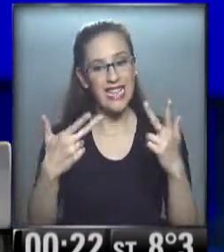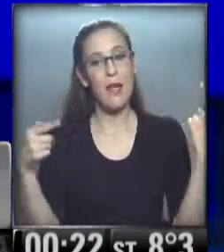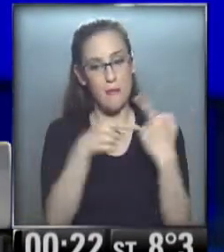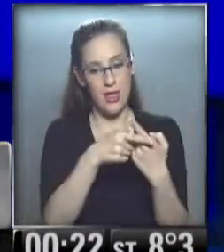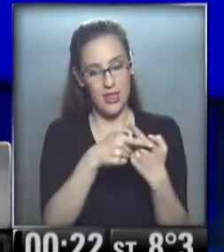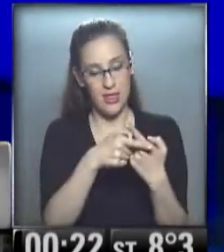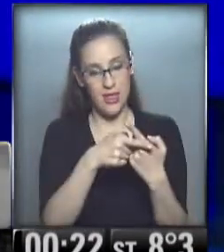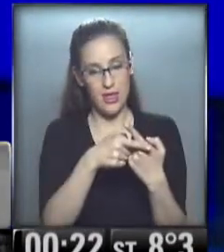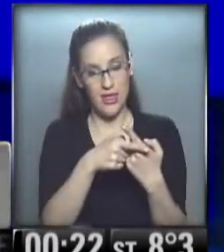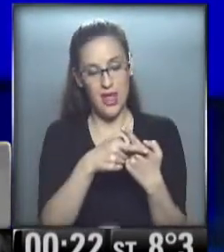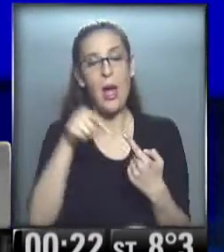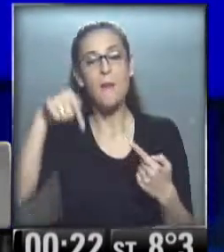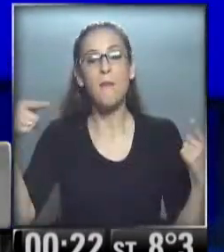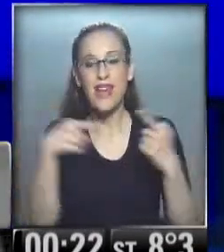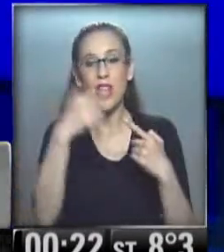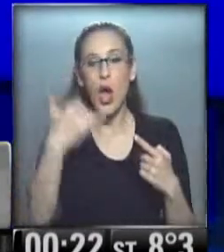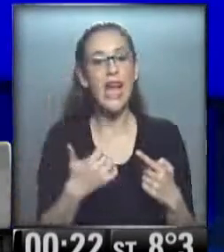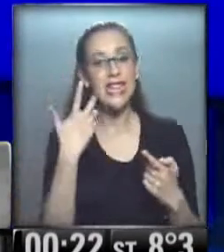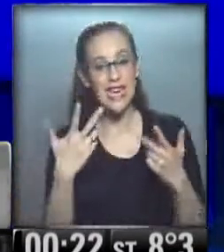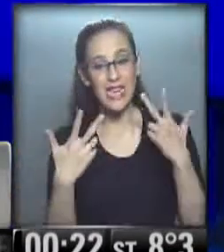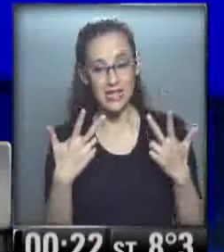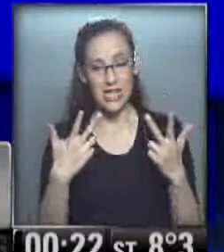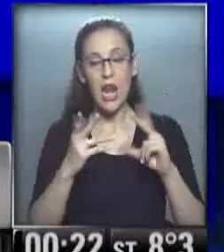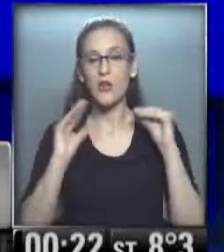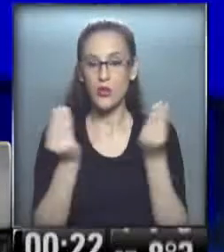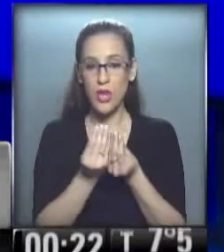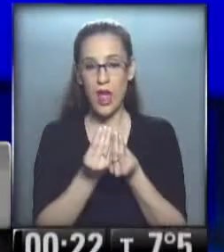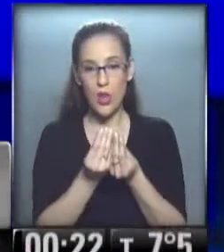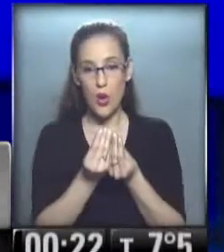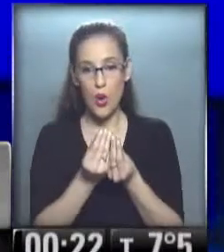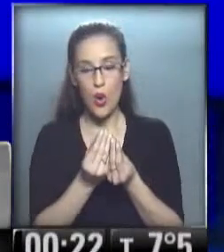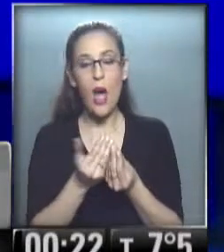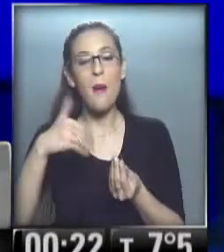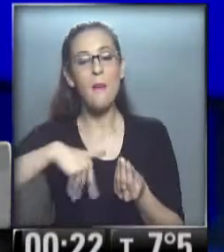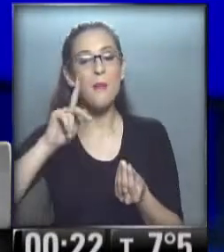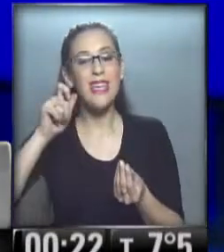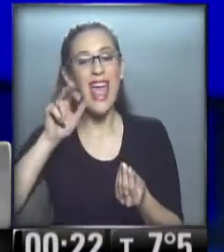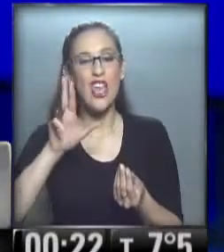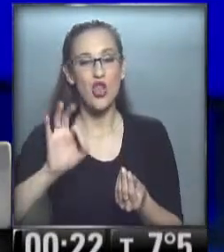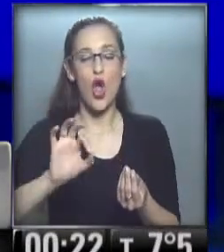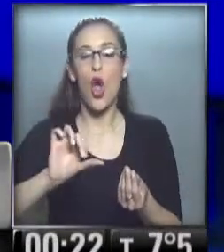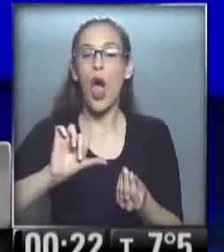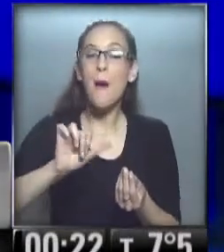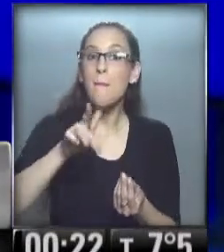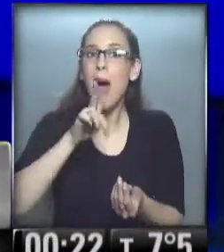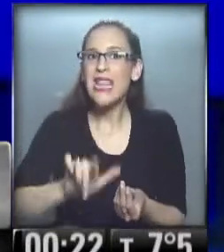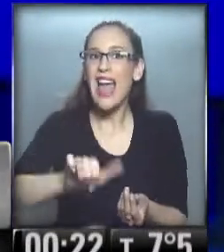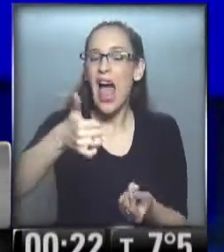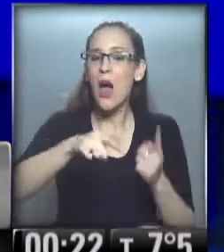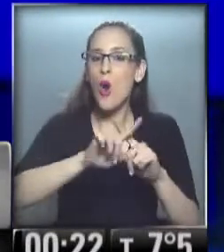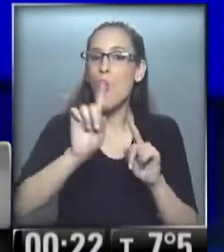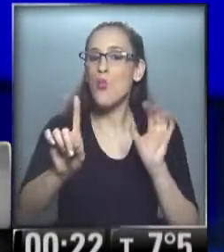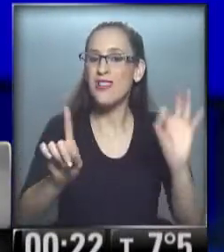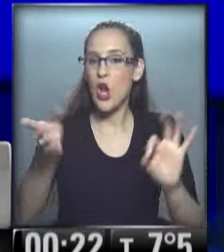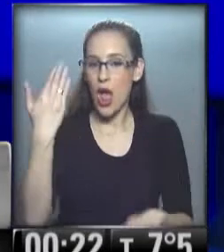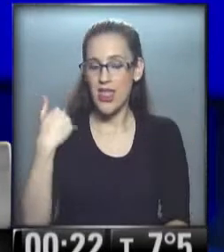este partido que van 3 a 3 con este resultado el que se queda con la recopa sudamericana sería mineiro gracias al 1 a 0 de la ida que faltan todavía algunos